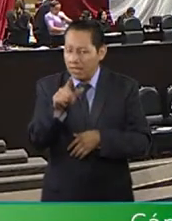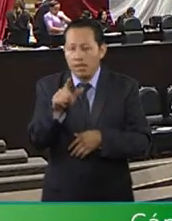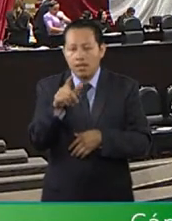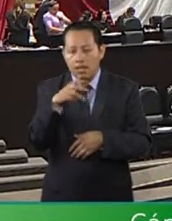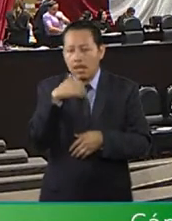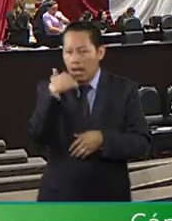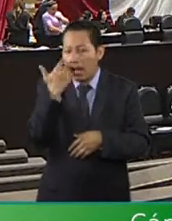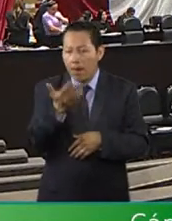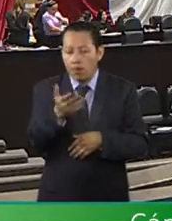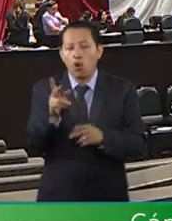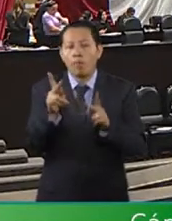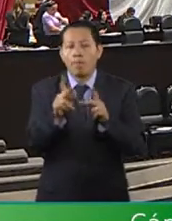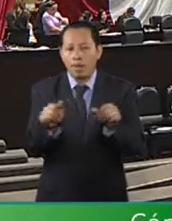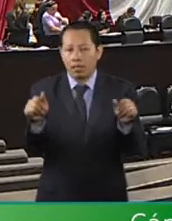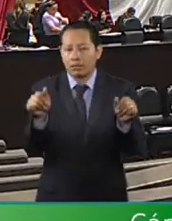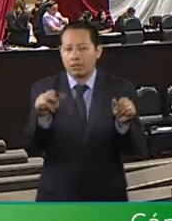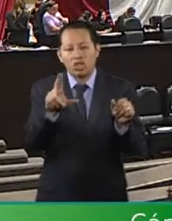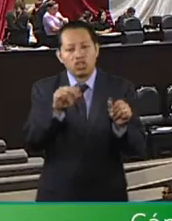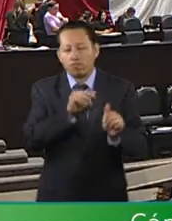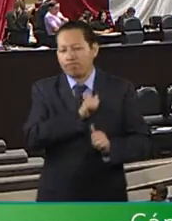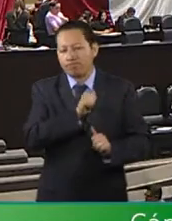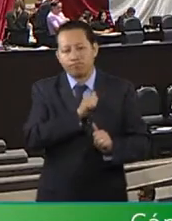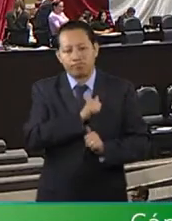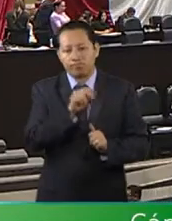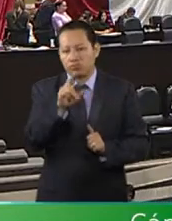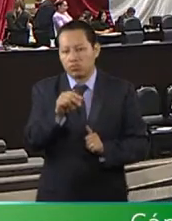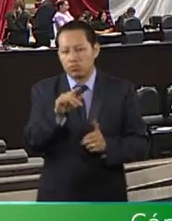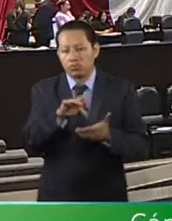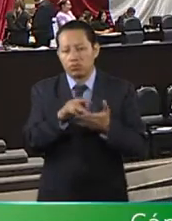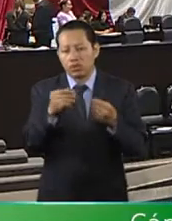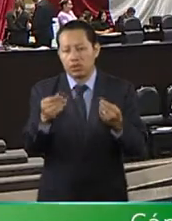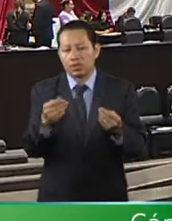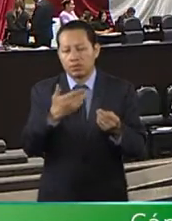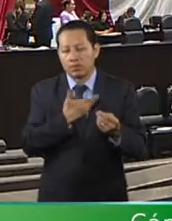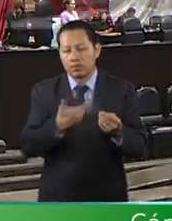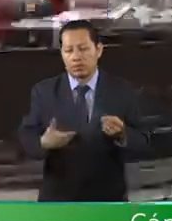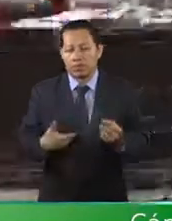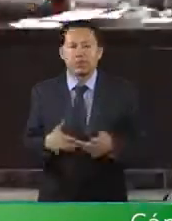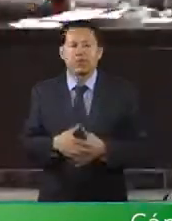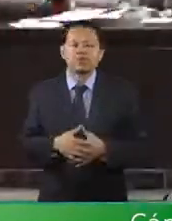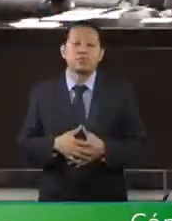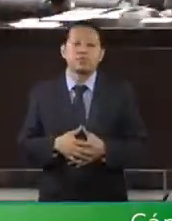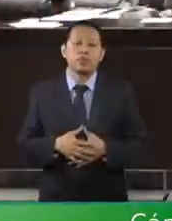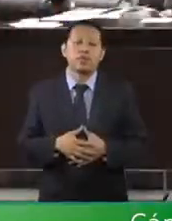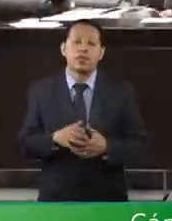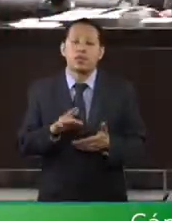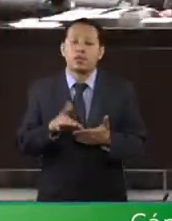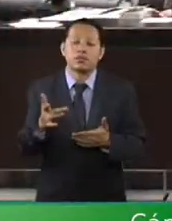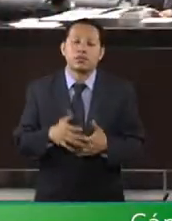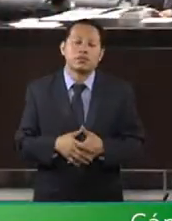queremos Paz no militarización muchas gracias presidente Gracias tiene ahora el lu